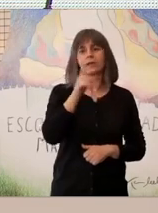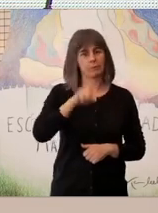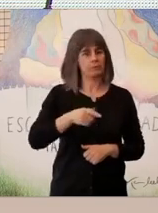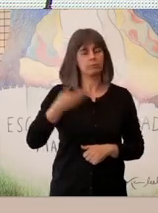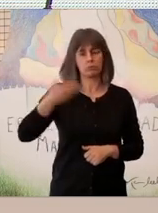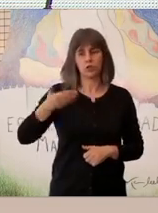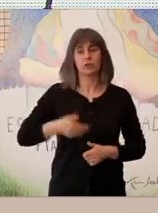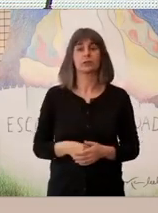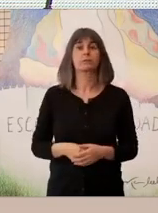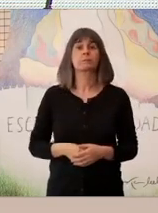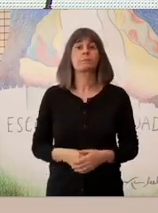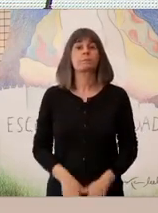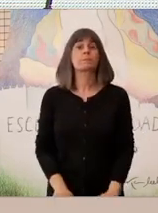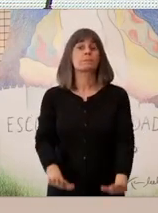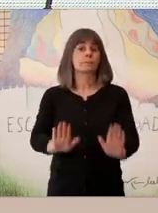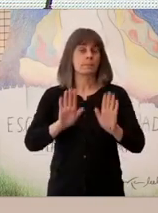importante. Pero,